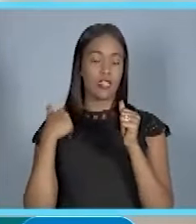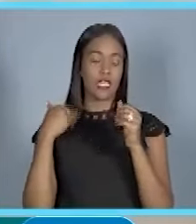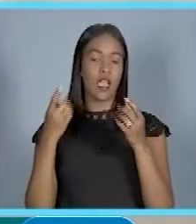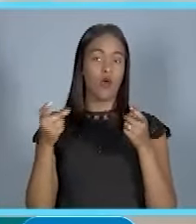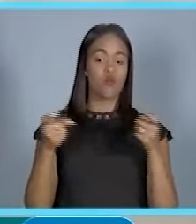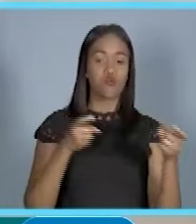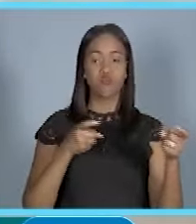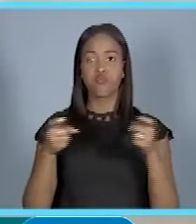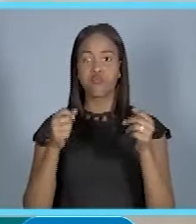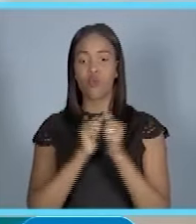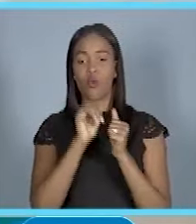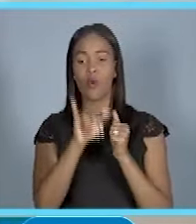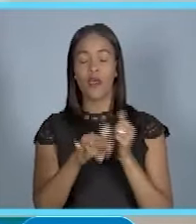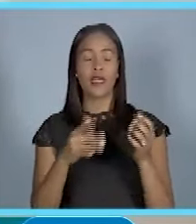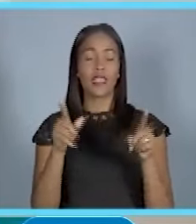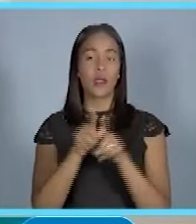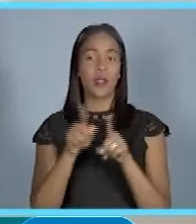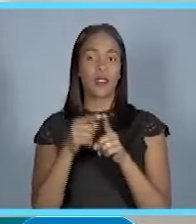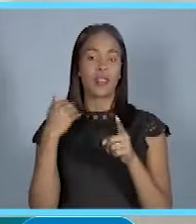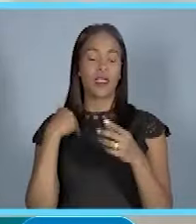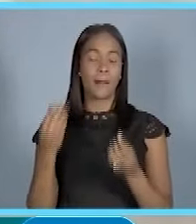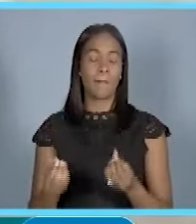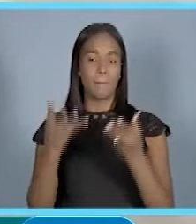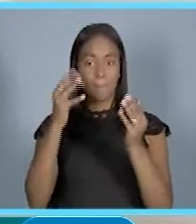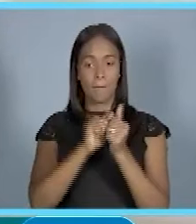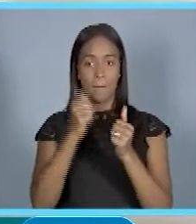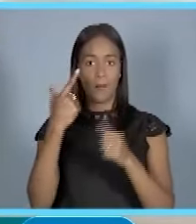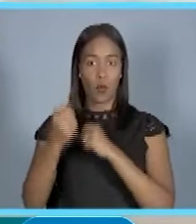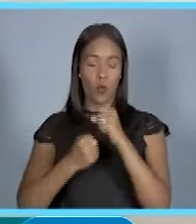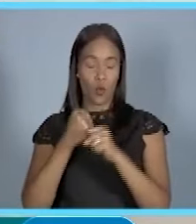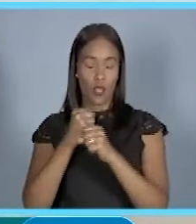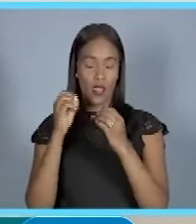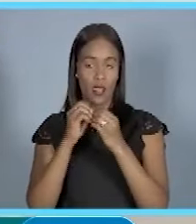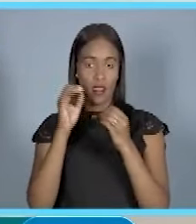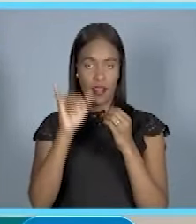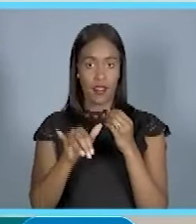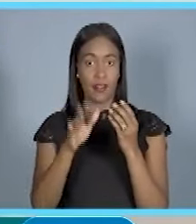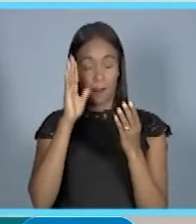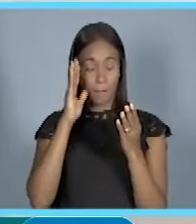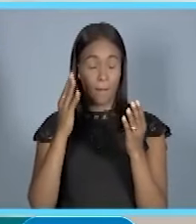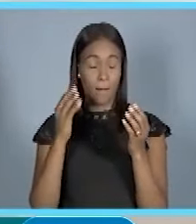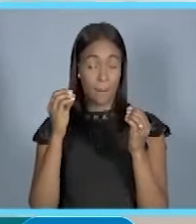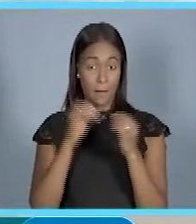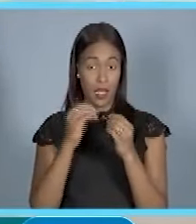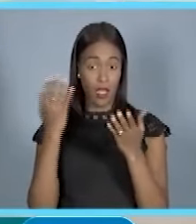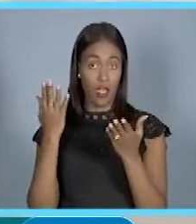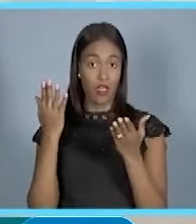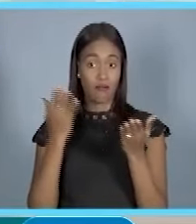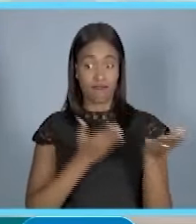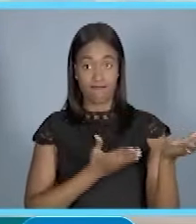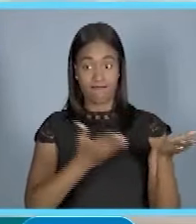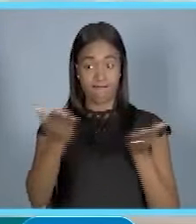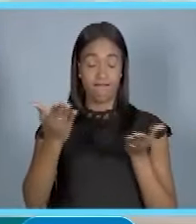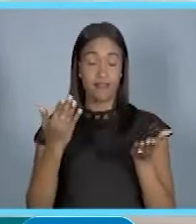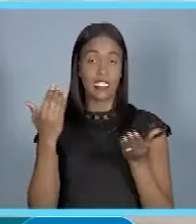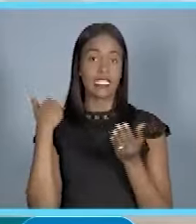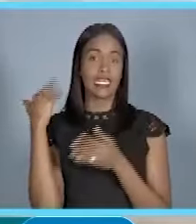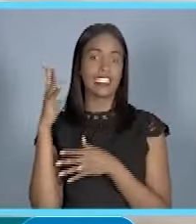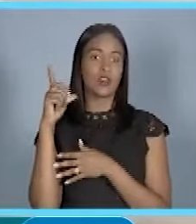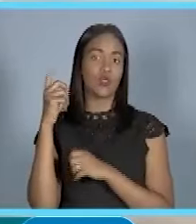ambulatorio. También tenemos una femenina de 31 años, que está incluso ya fuera de alta, masculino de 51